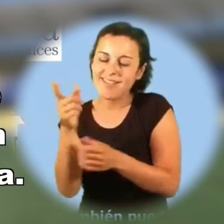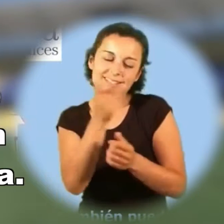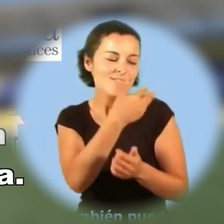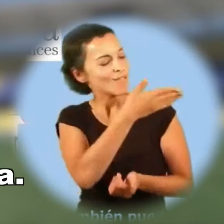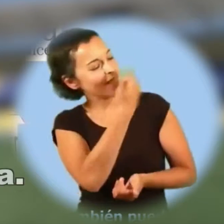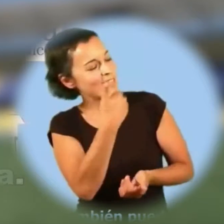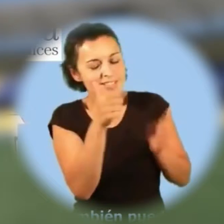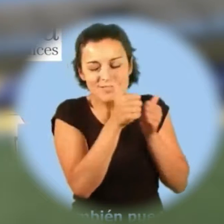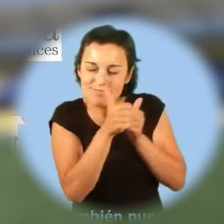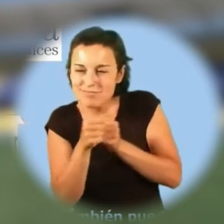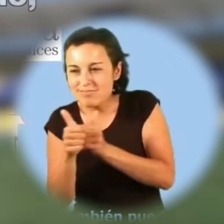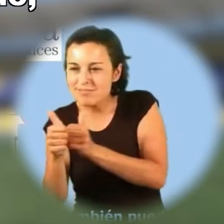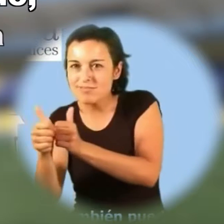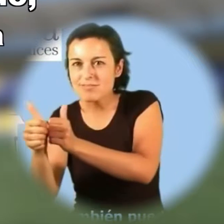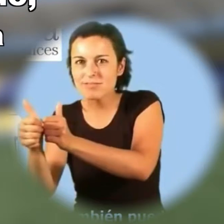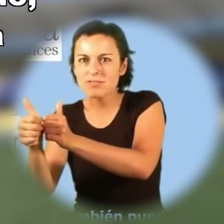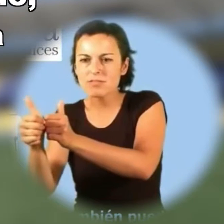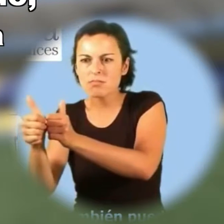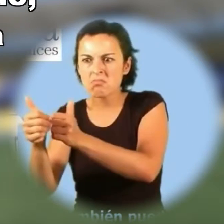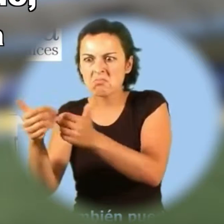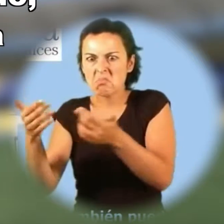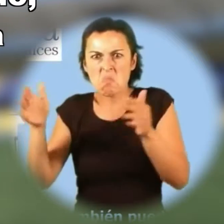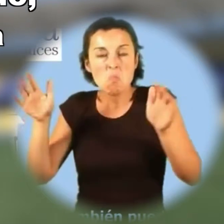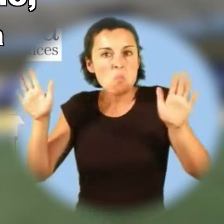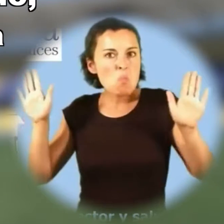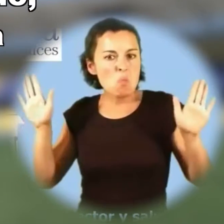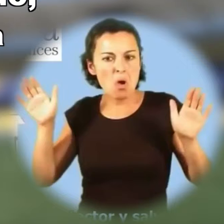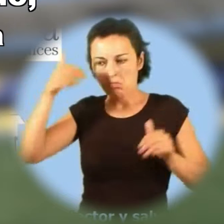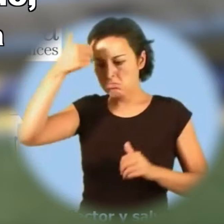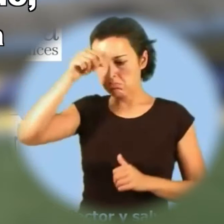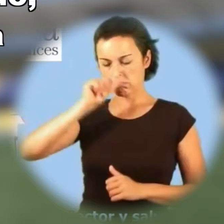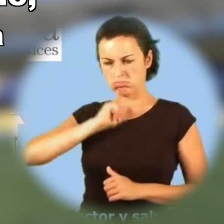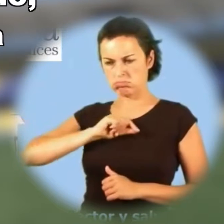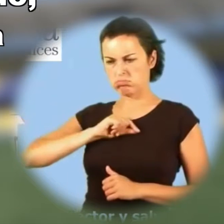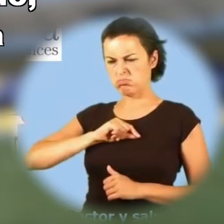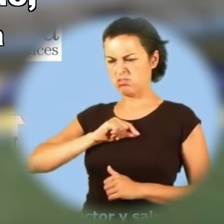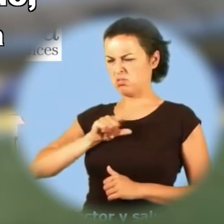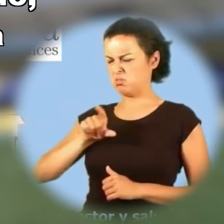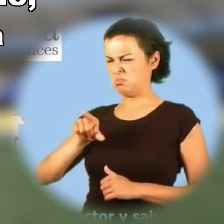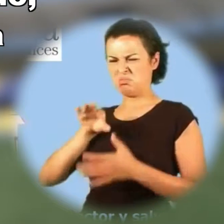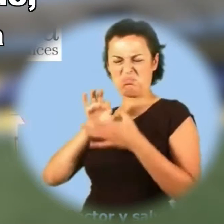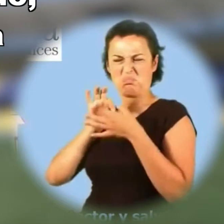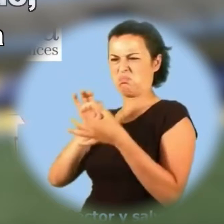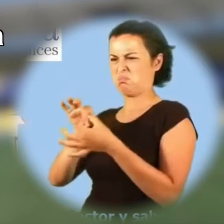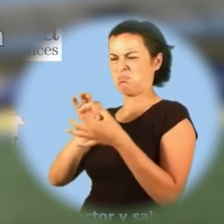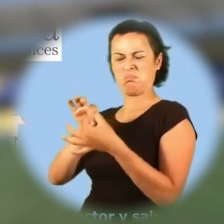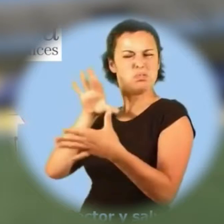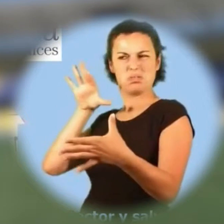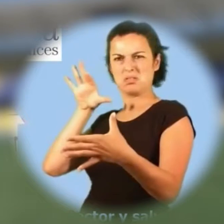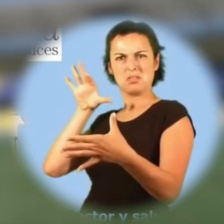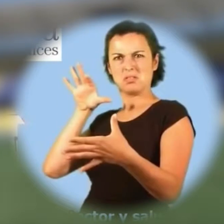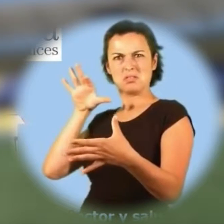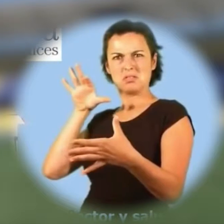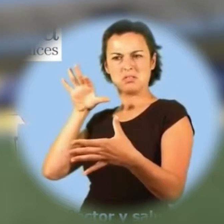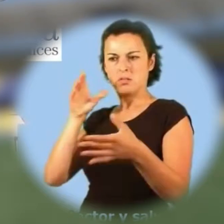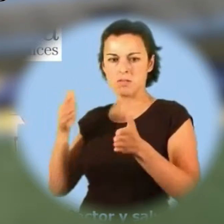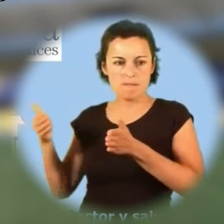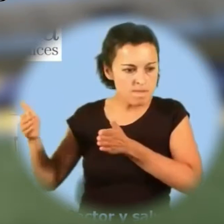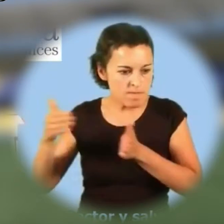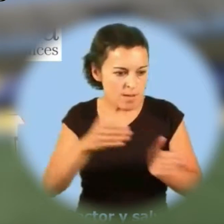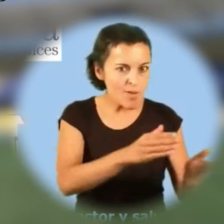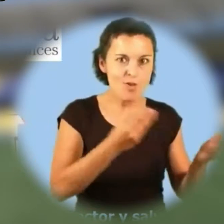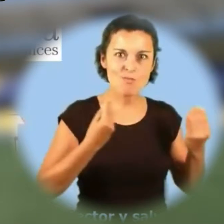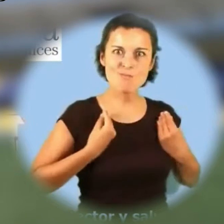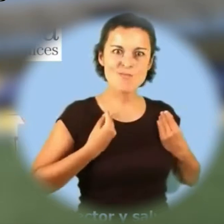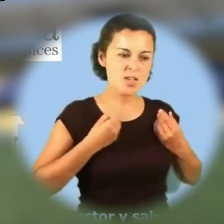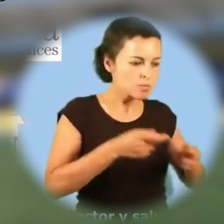forma lenta y segura. Desplácese gateando si existe humo en la ruta de evacuación o pasillos.